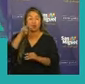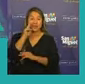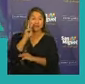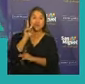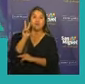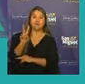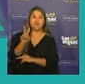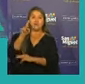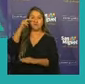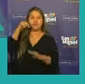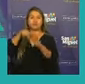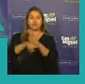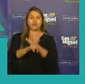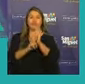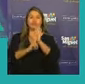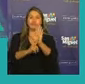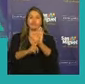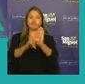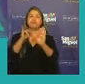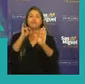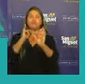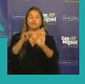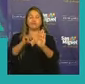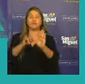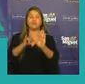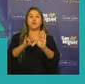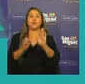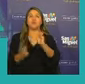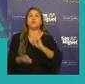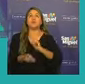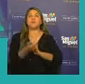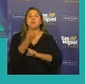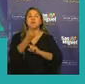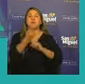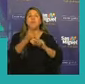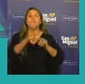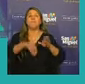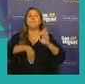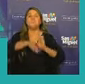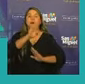reflejado profundamente, que es más vida de barrio.